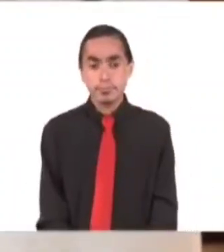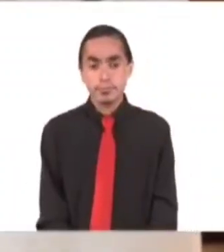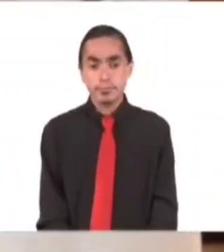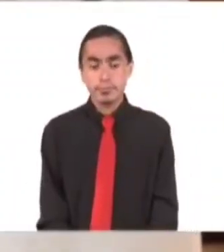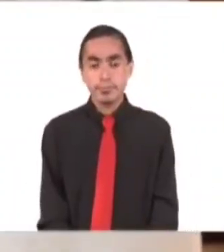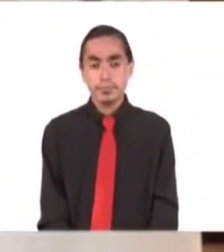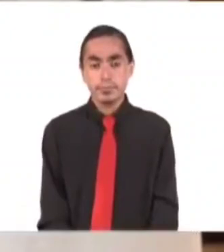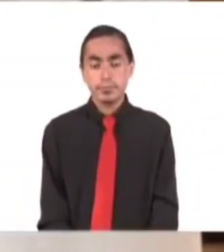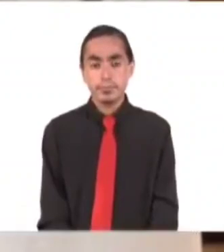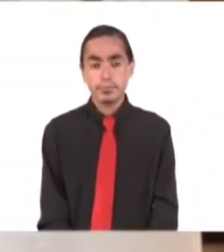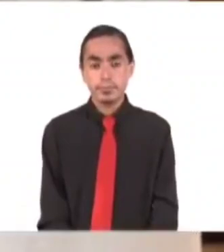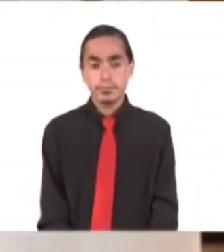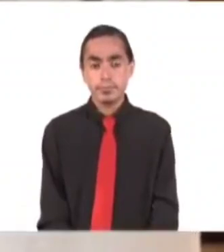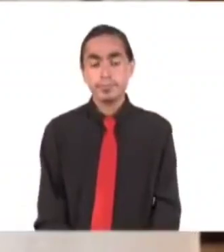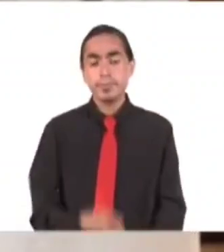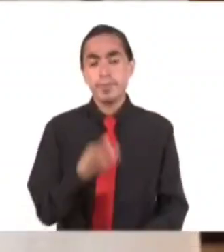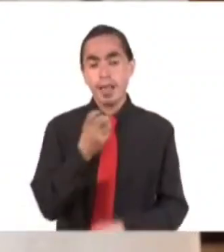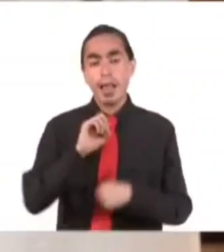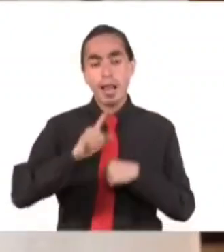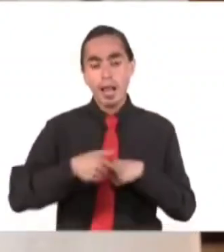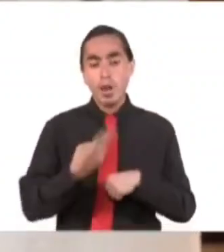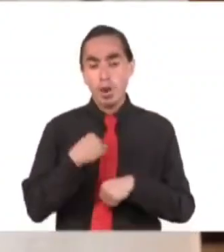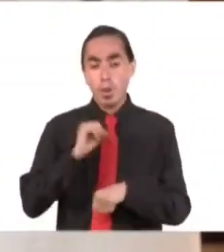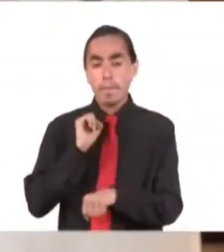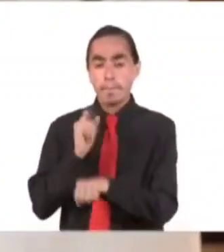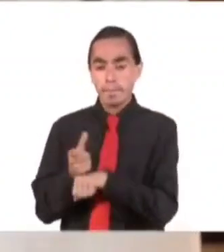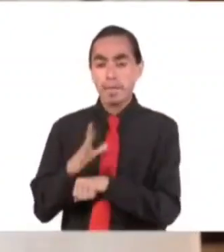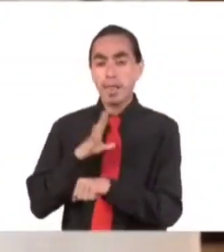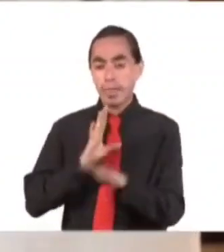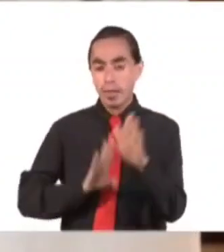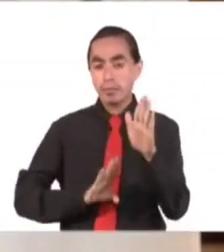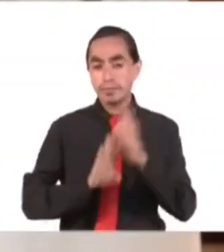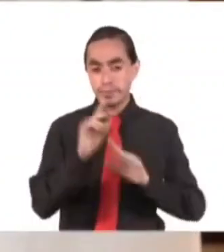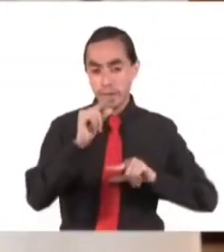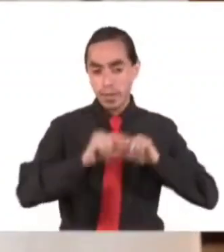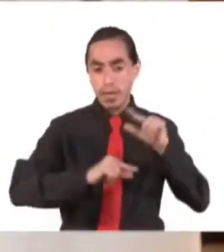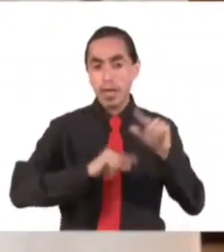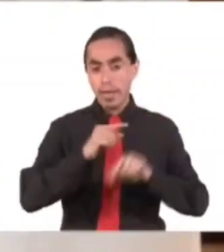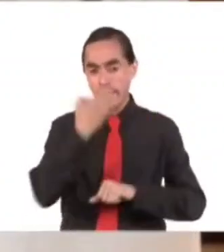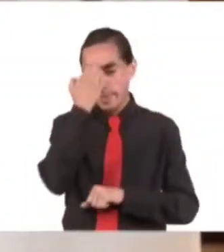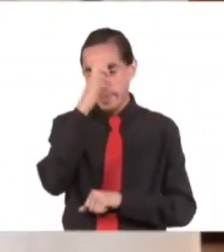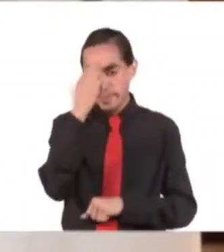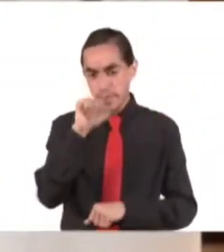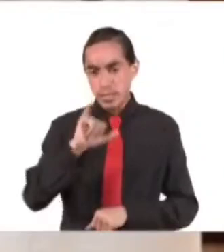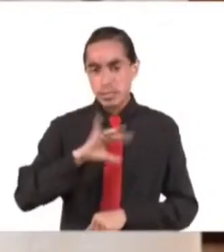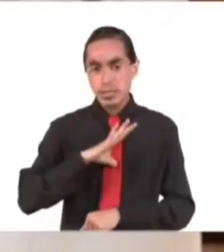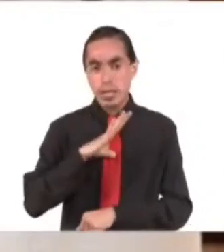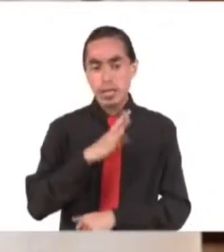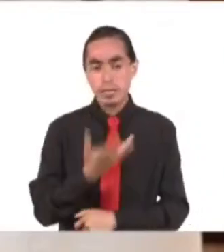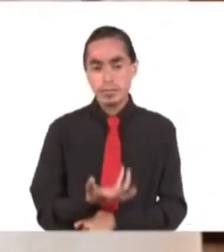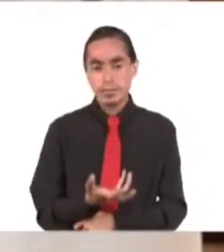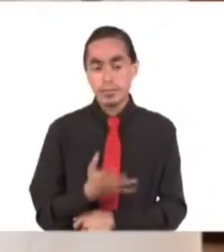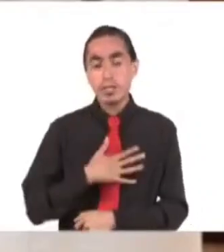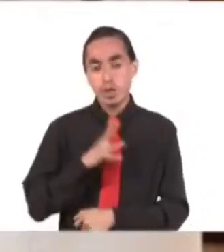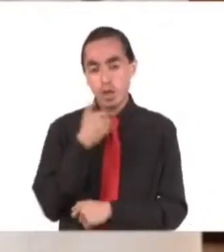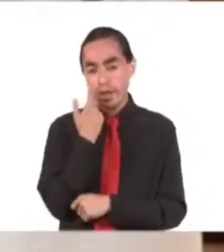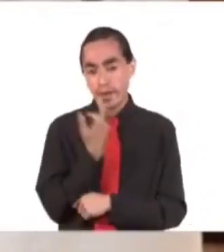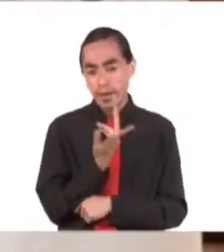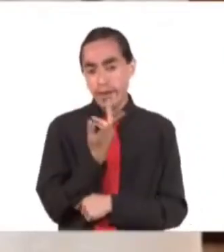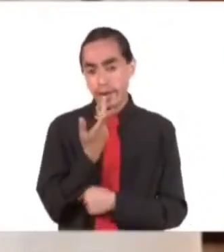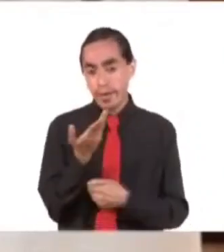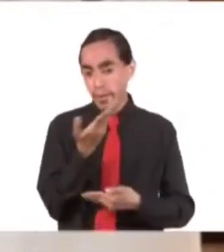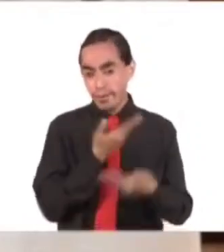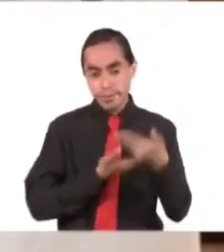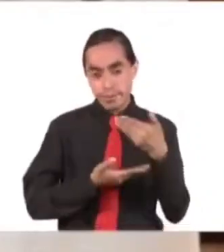Bueno, eso es parte de lo que hemos visto que ha sido un avance, una experiencia que nosotros hemos tenido y que pues quería yo